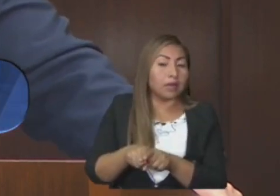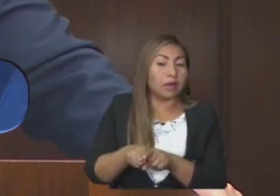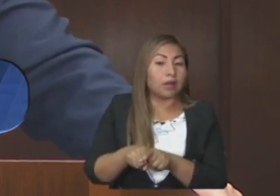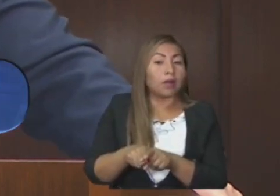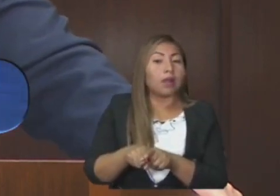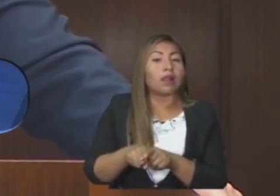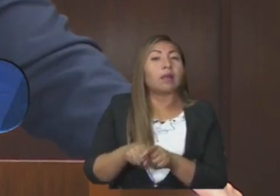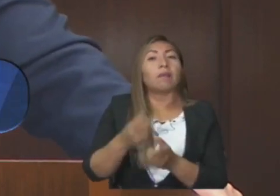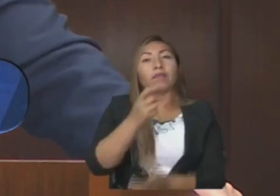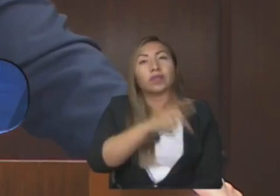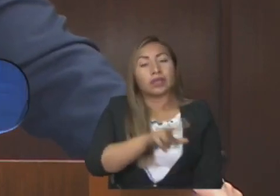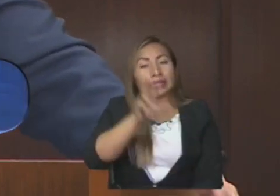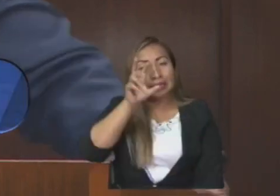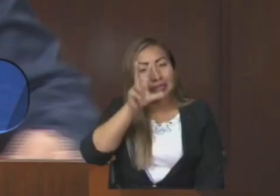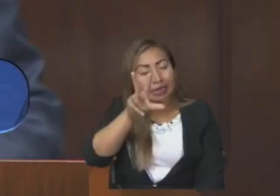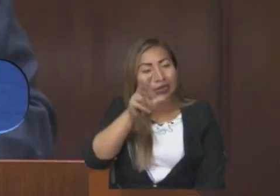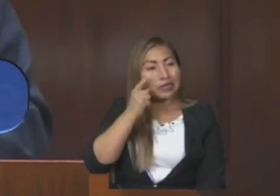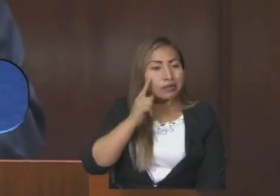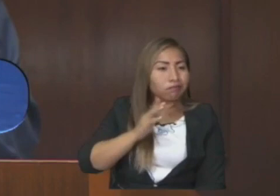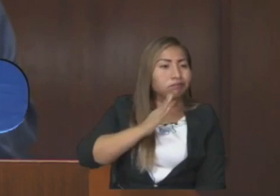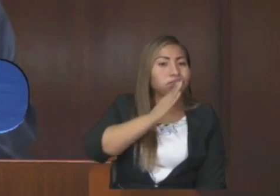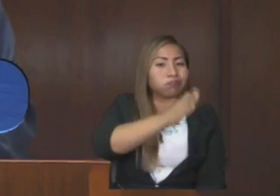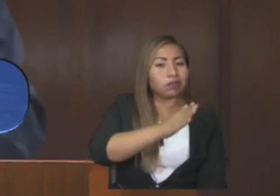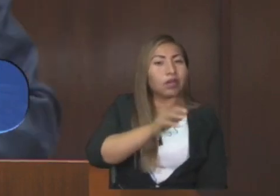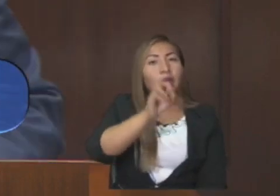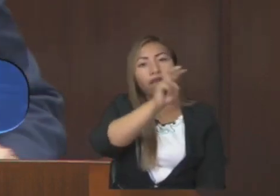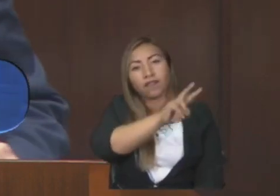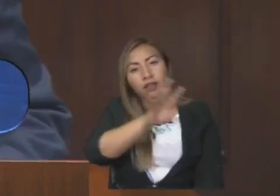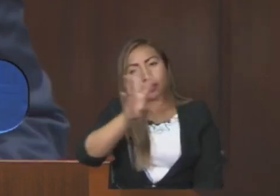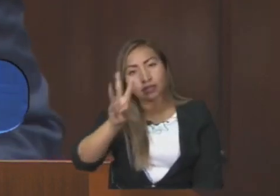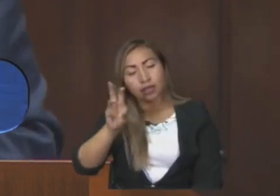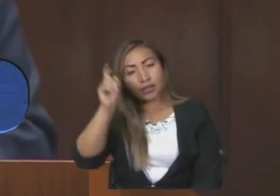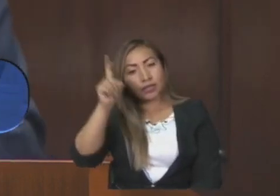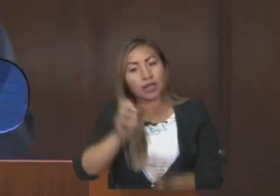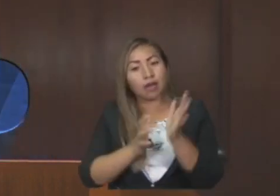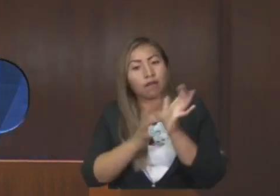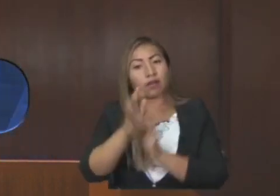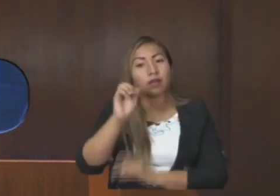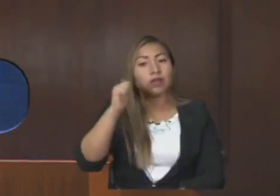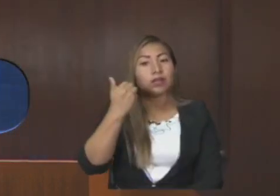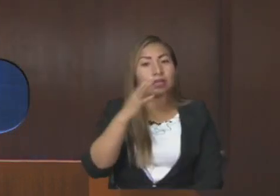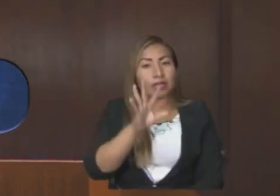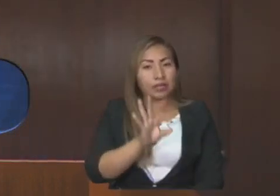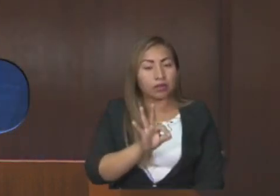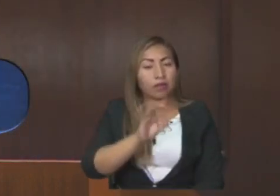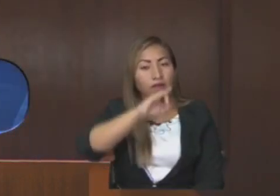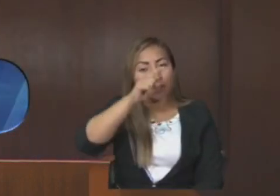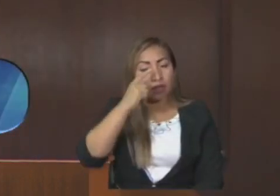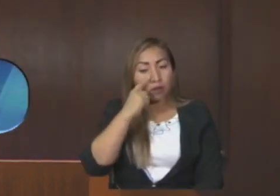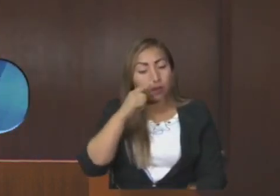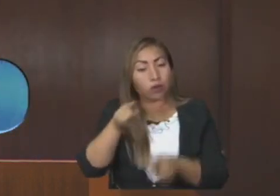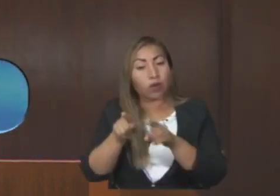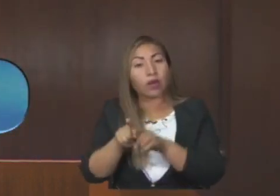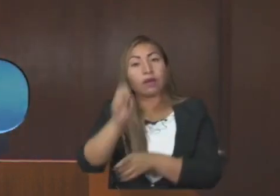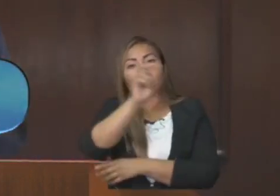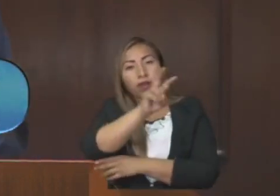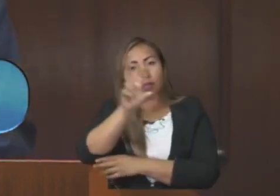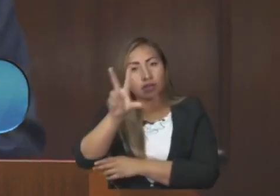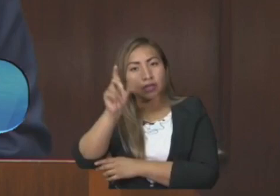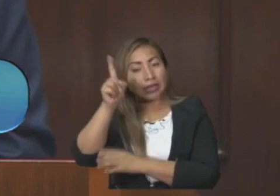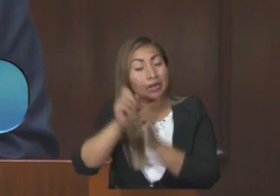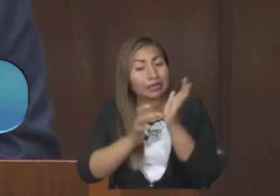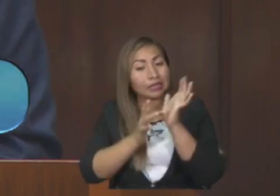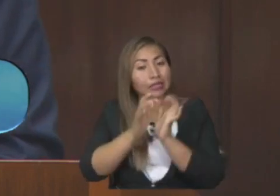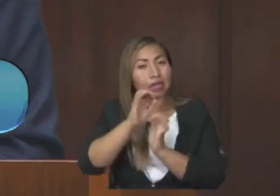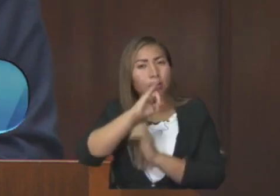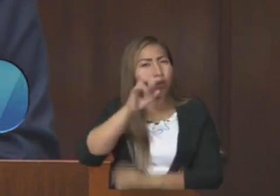realizó 3 inspecciones en el lugar los días 26 de abril, 19 de junio y 23 de junio. En el